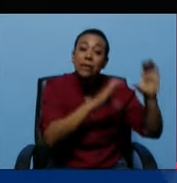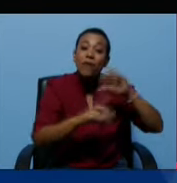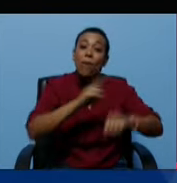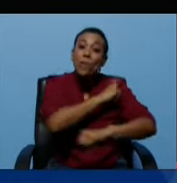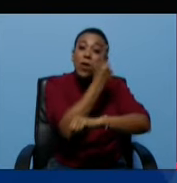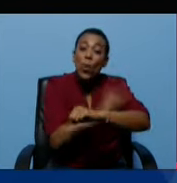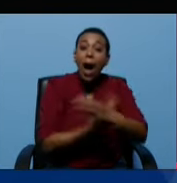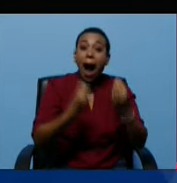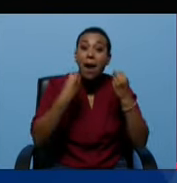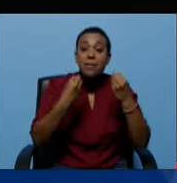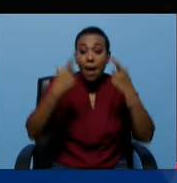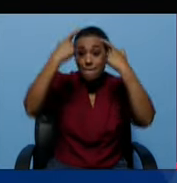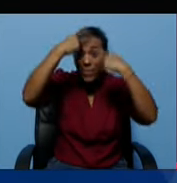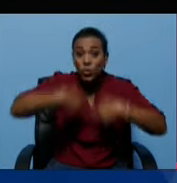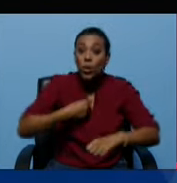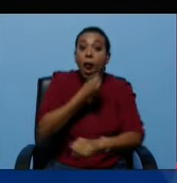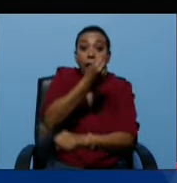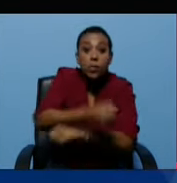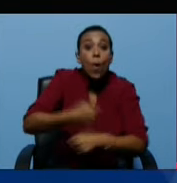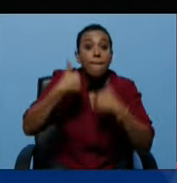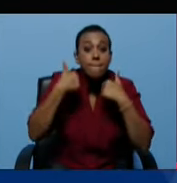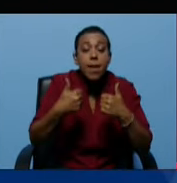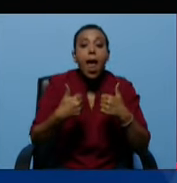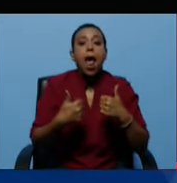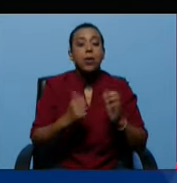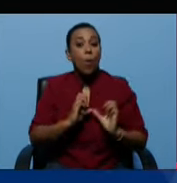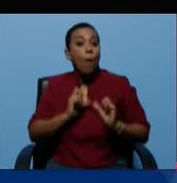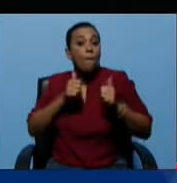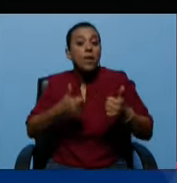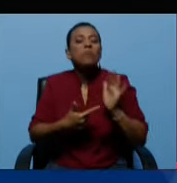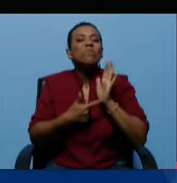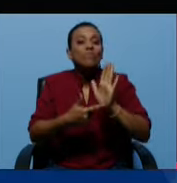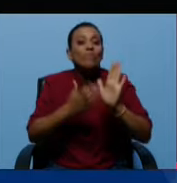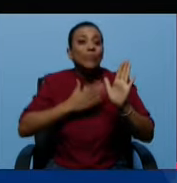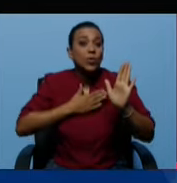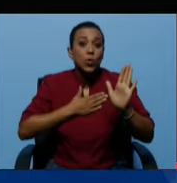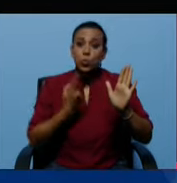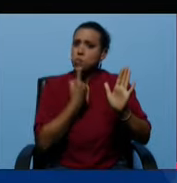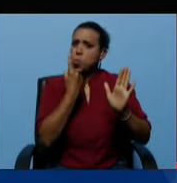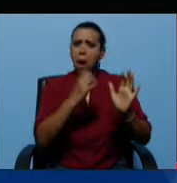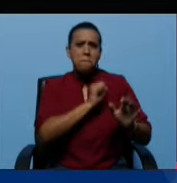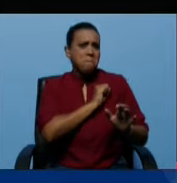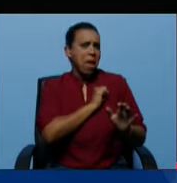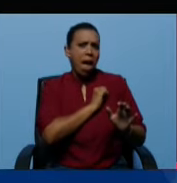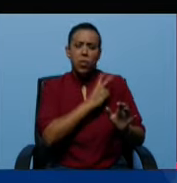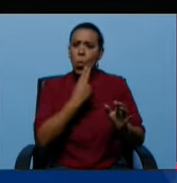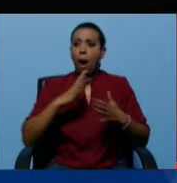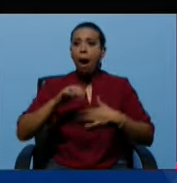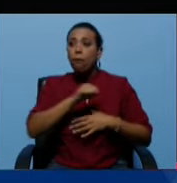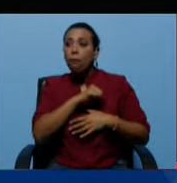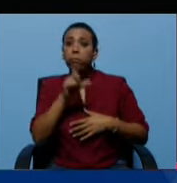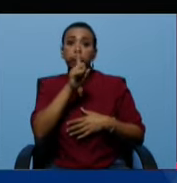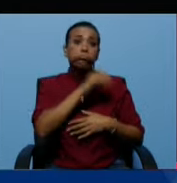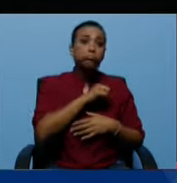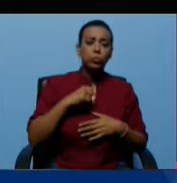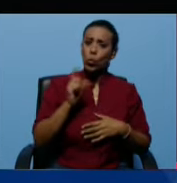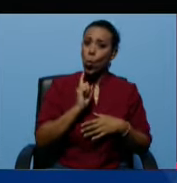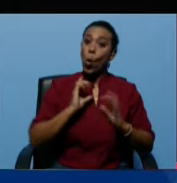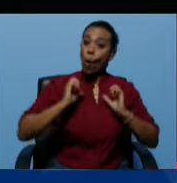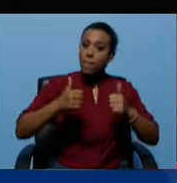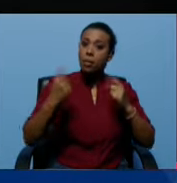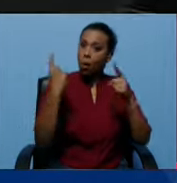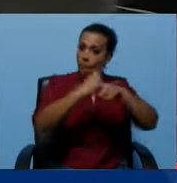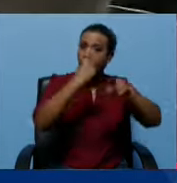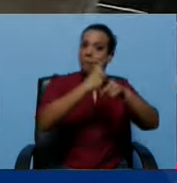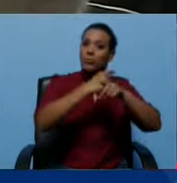fortalecer la calidad académica de las universidades. Y se comienza a reflejar y no tenemos ningún miedo, ningún complejo, porque nuestras universidades empiezan a competir